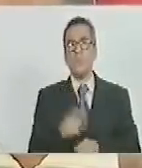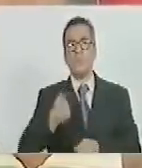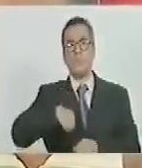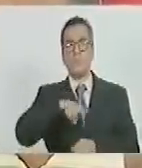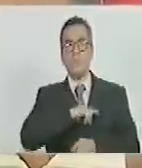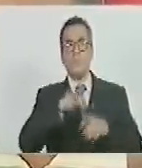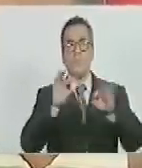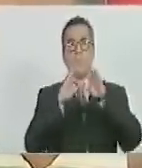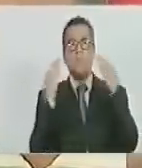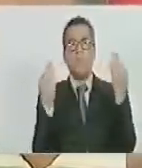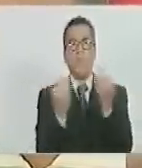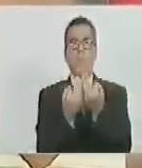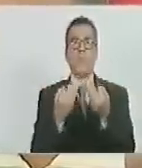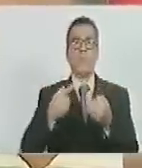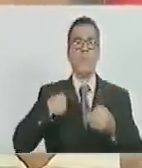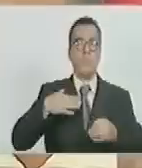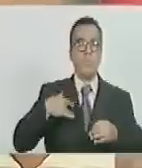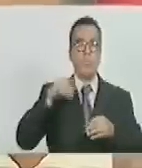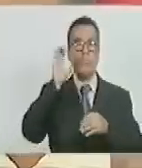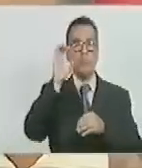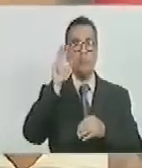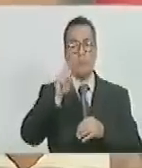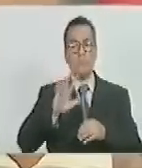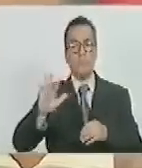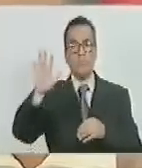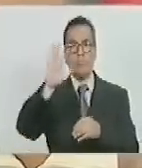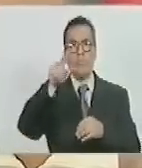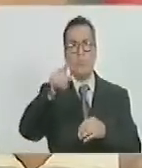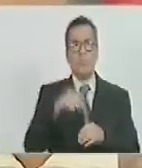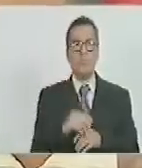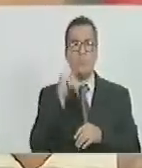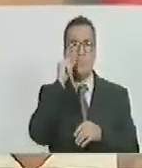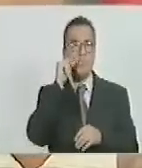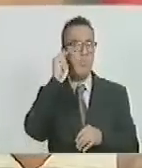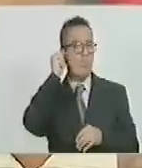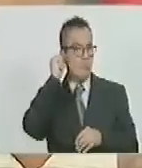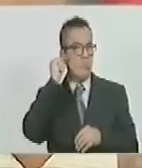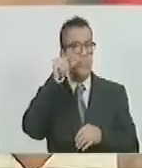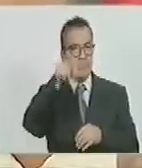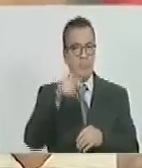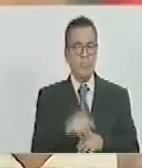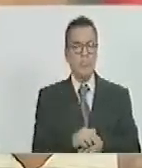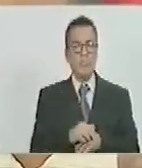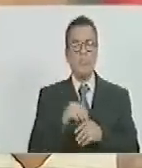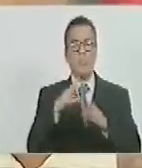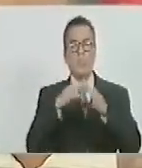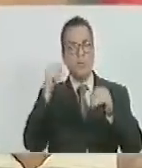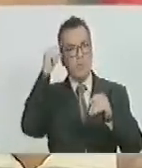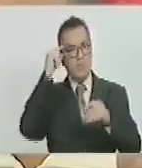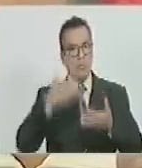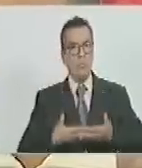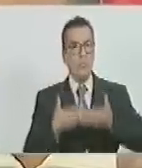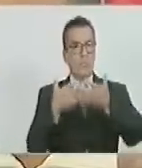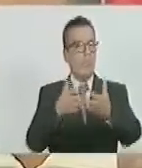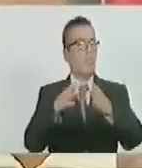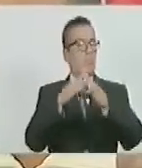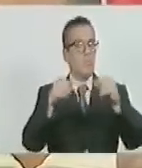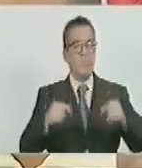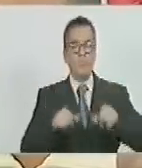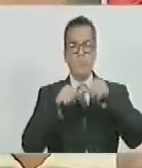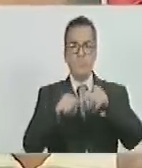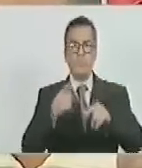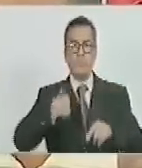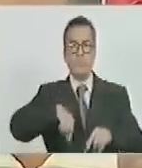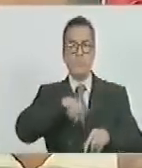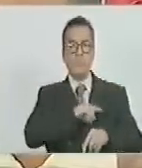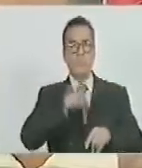nuestra familia centinela de la patria, a ese hombre, a esa mujer que día a día dan todo por el todo, por mantener a